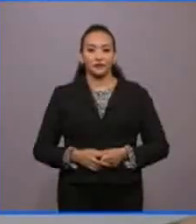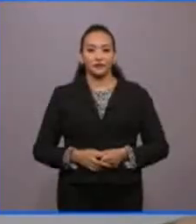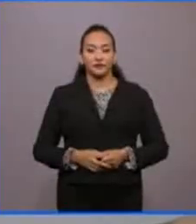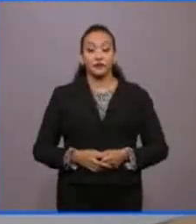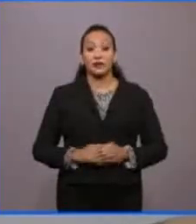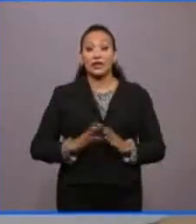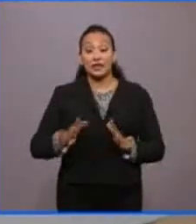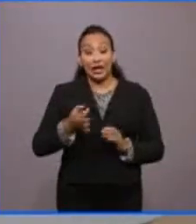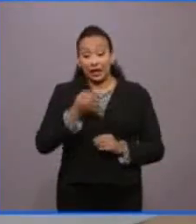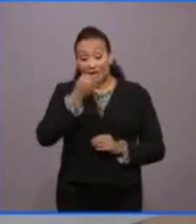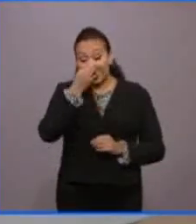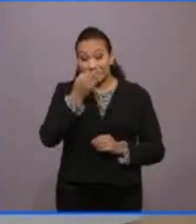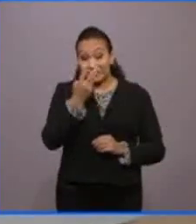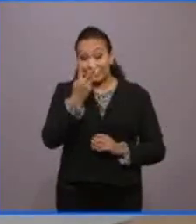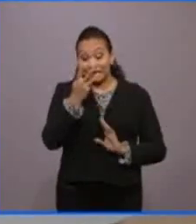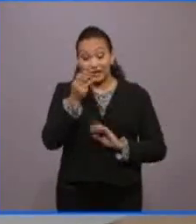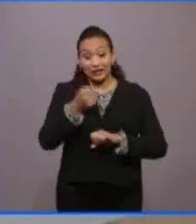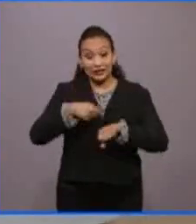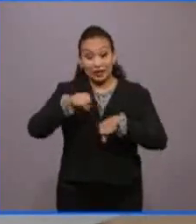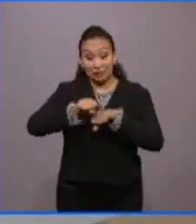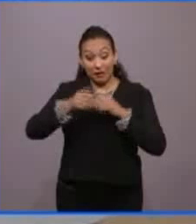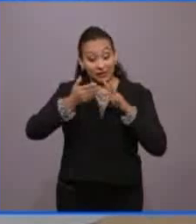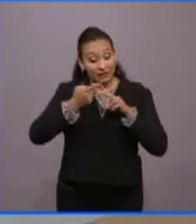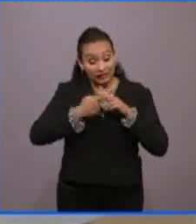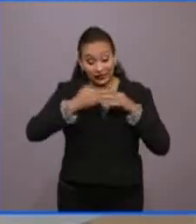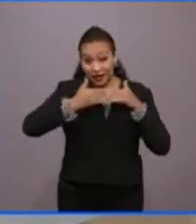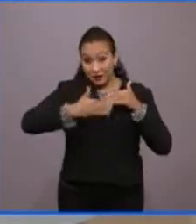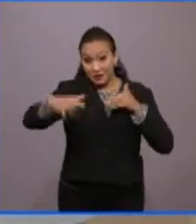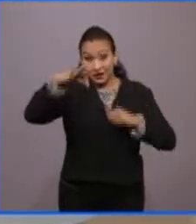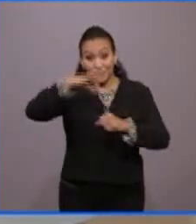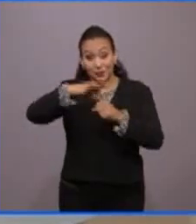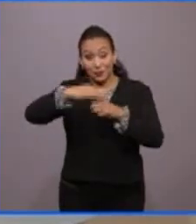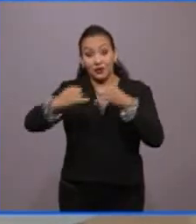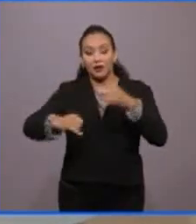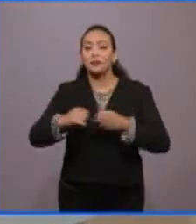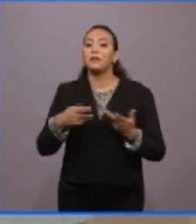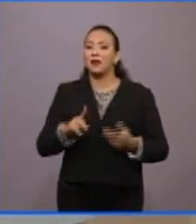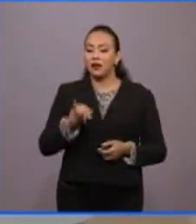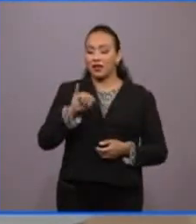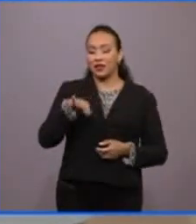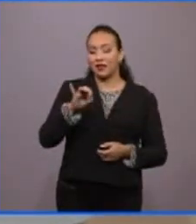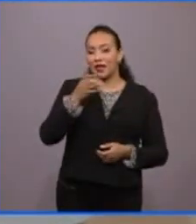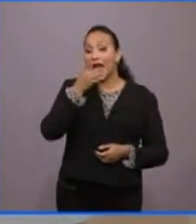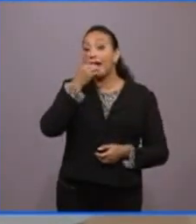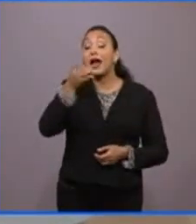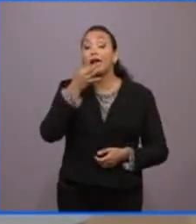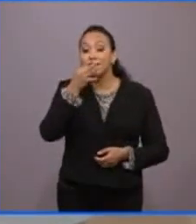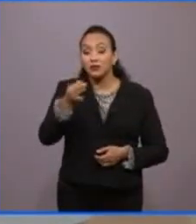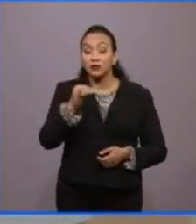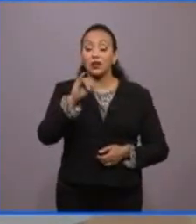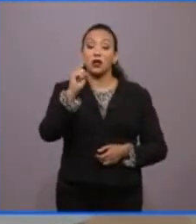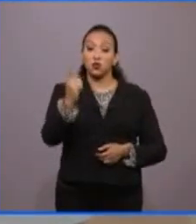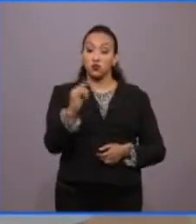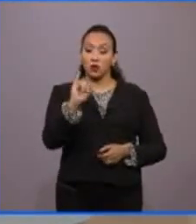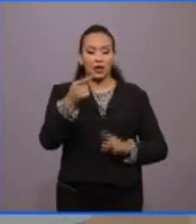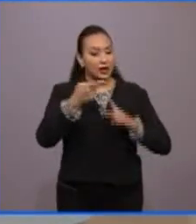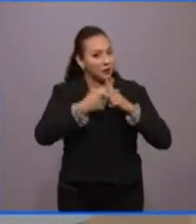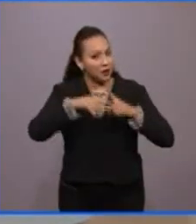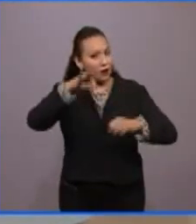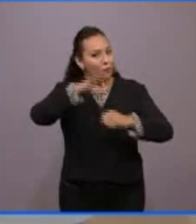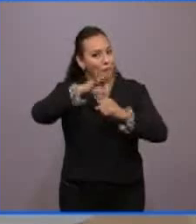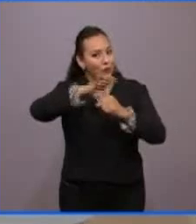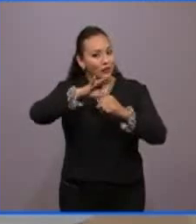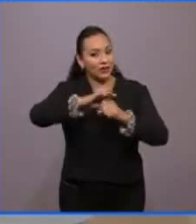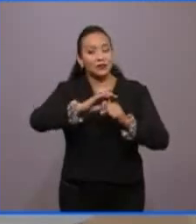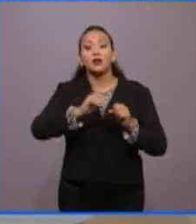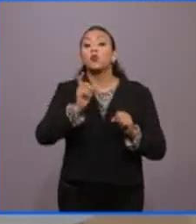Ya estamos a menos de 3 semanas de la elección judicial en México y el INE informó que el mismo 1 de junio iniciará los cómputos una vez